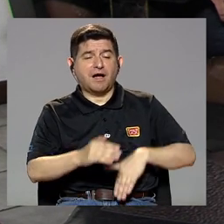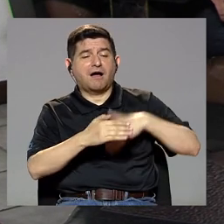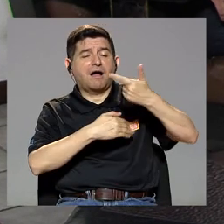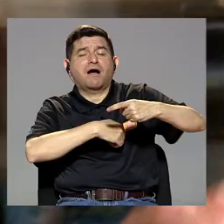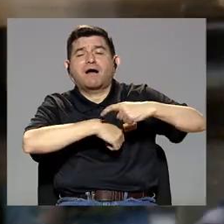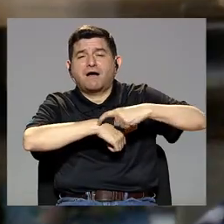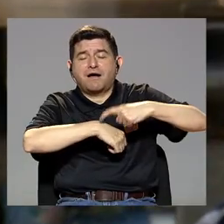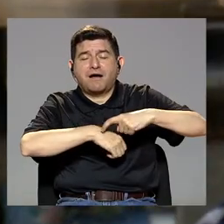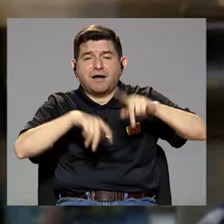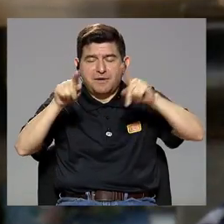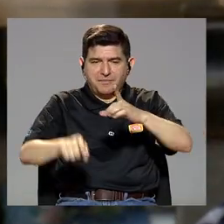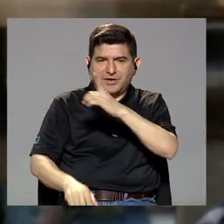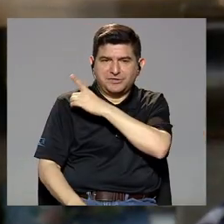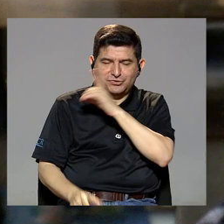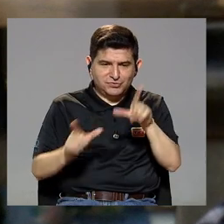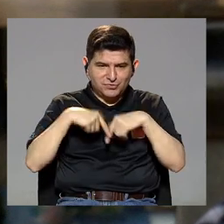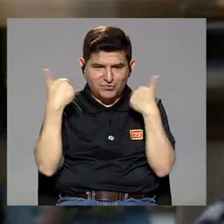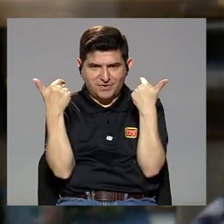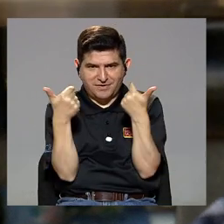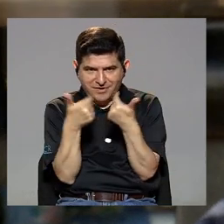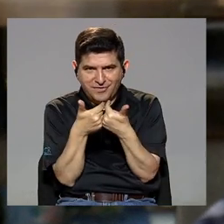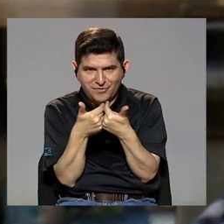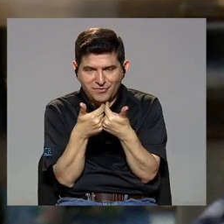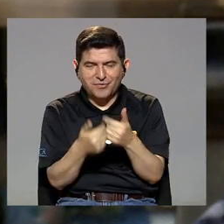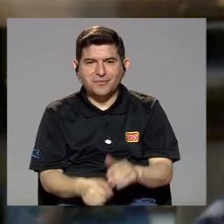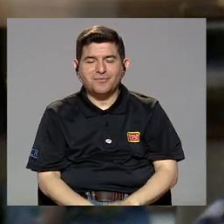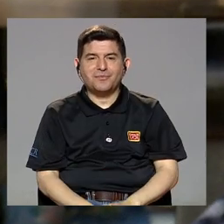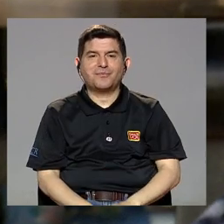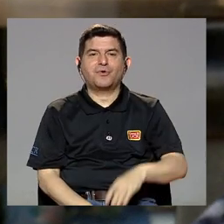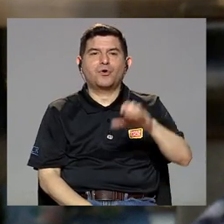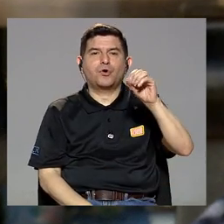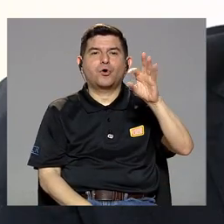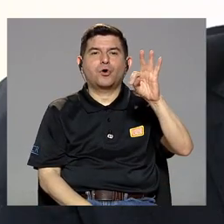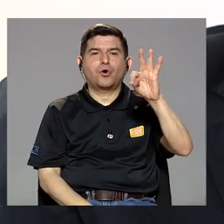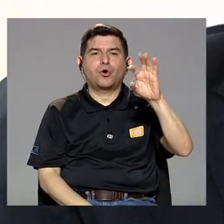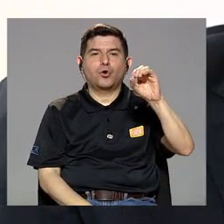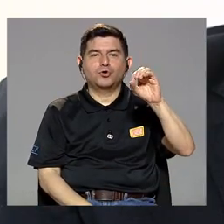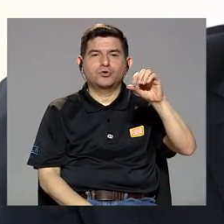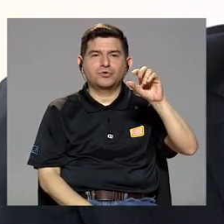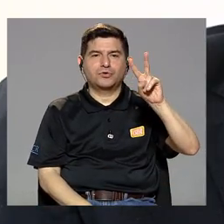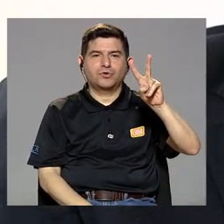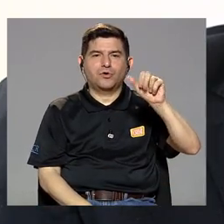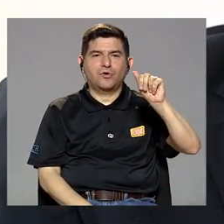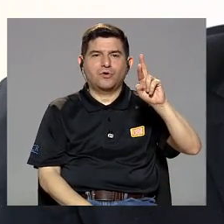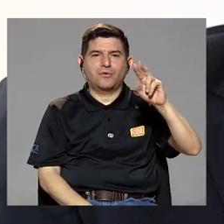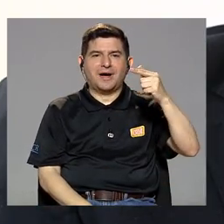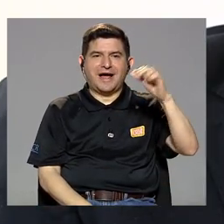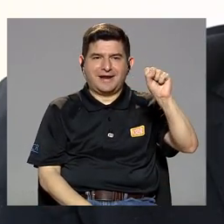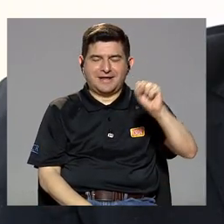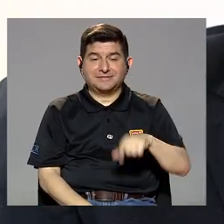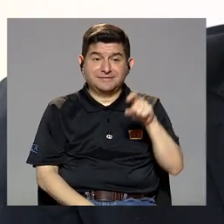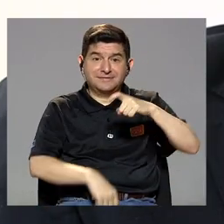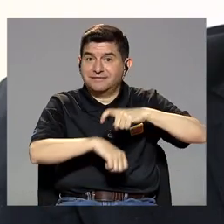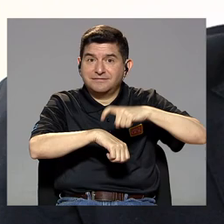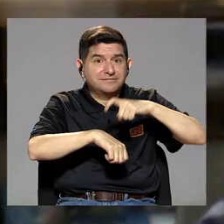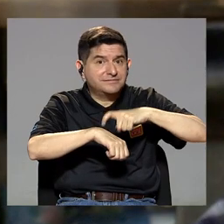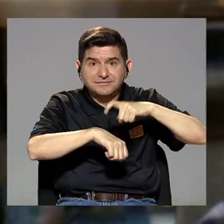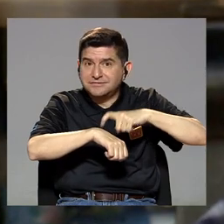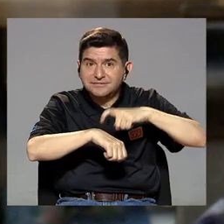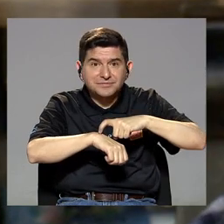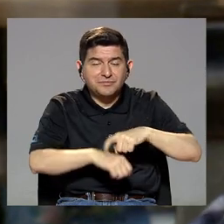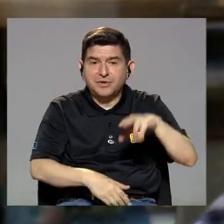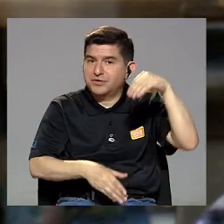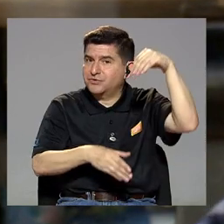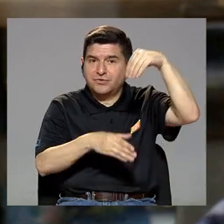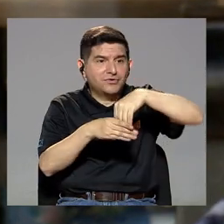quien dirigió a ese grupo fue auto vargas en ese momento ni siquiera estaba en la